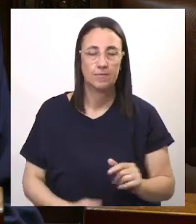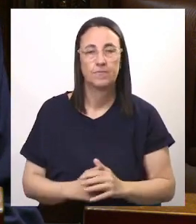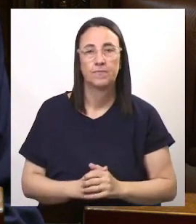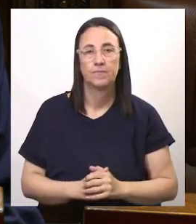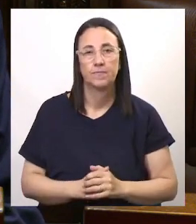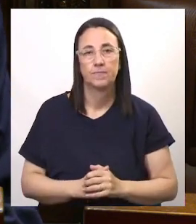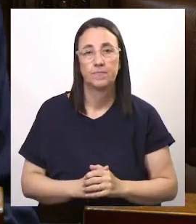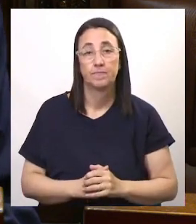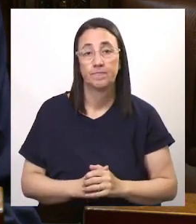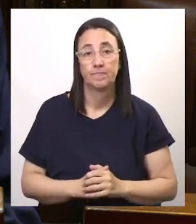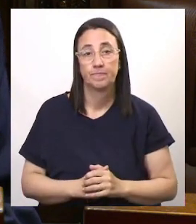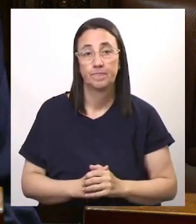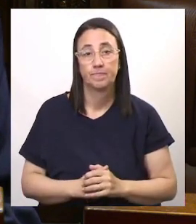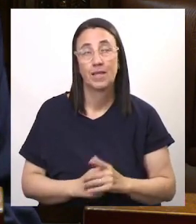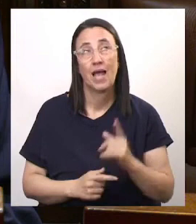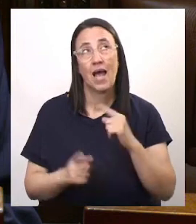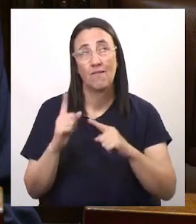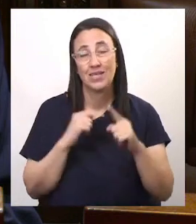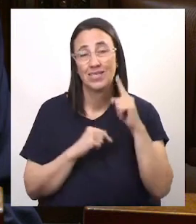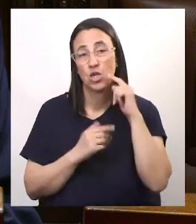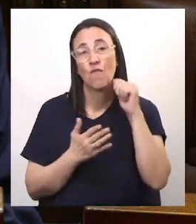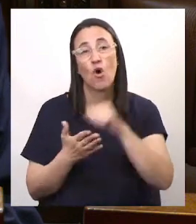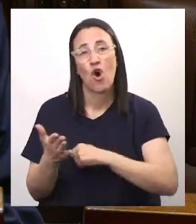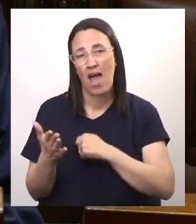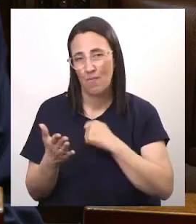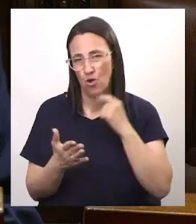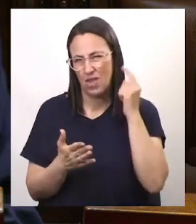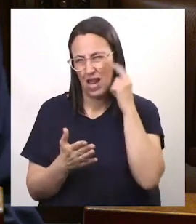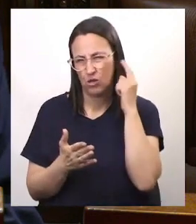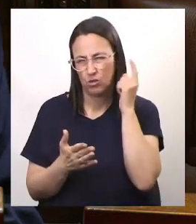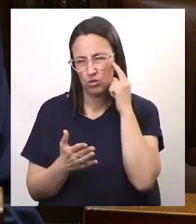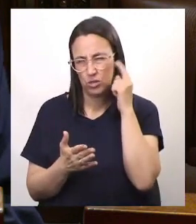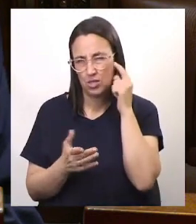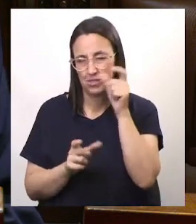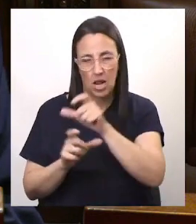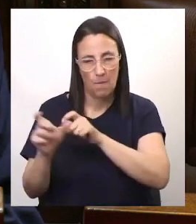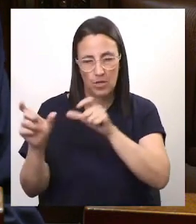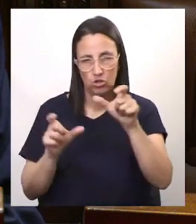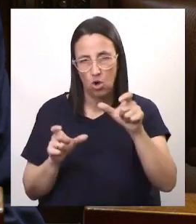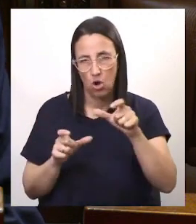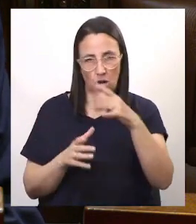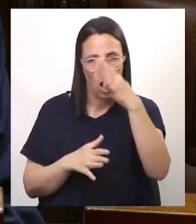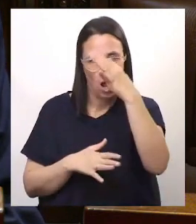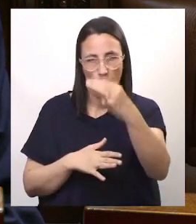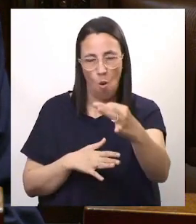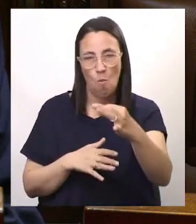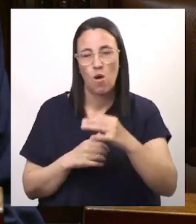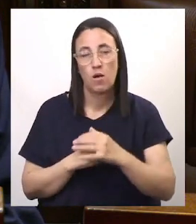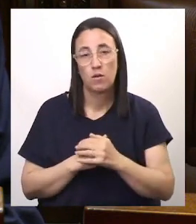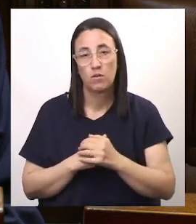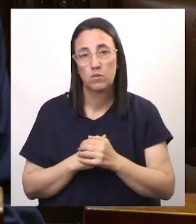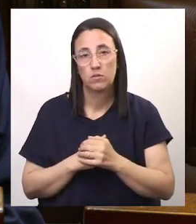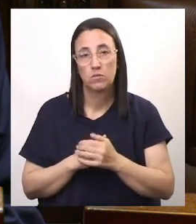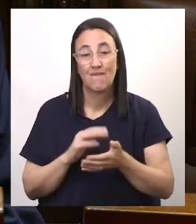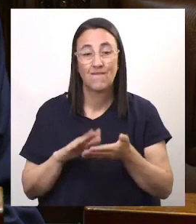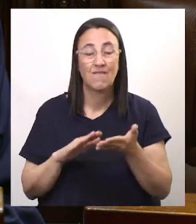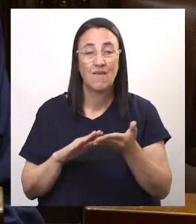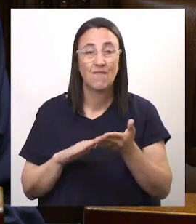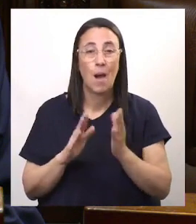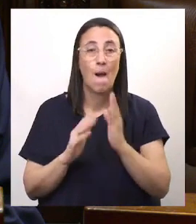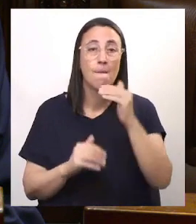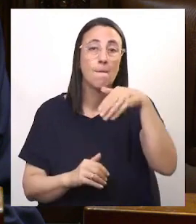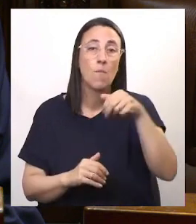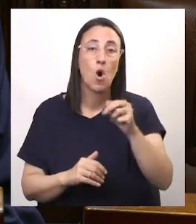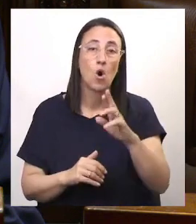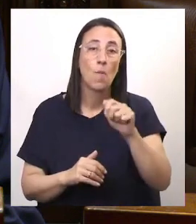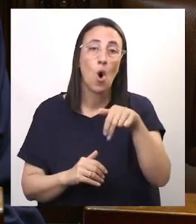Pero, claro, a veces se borra de la conciencia de los pueblos que, llegando los Borbones